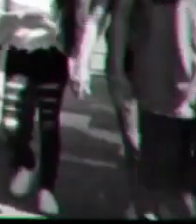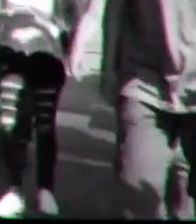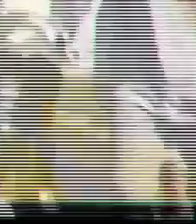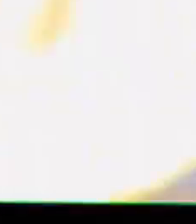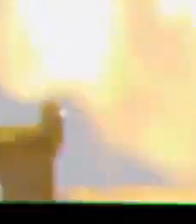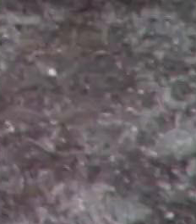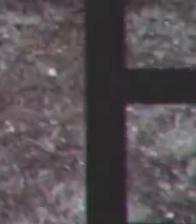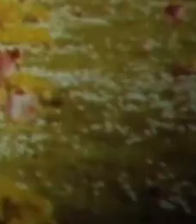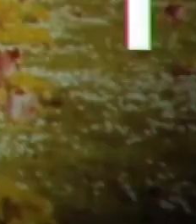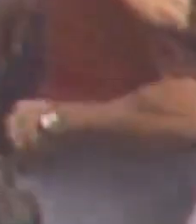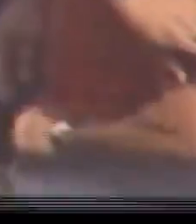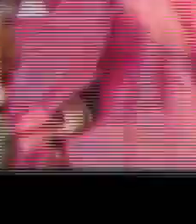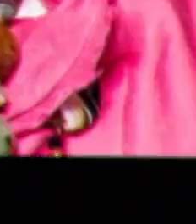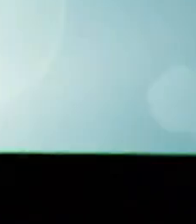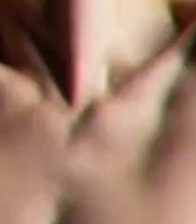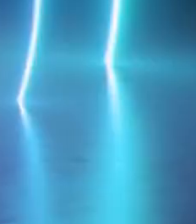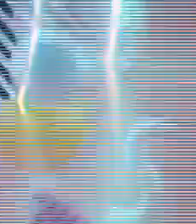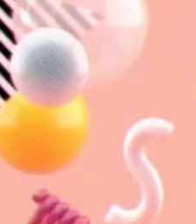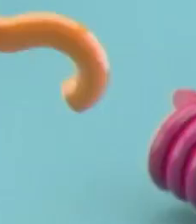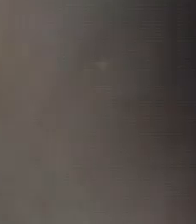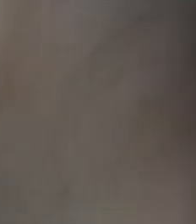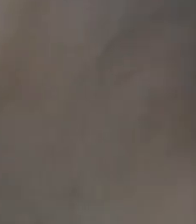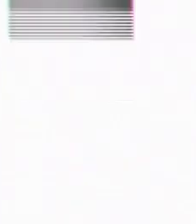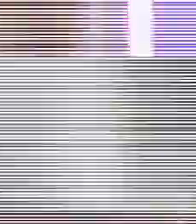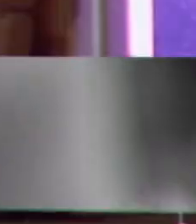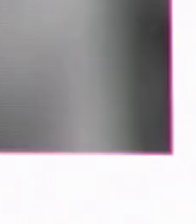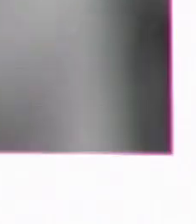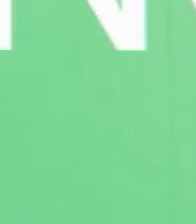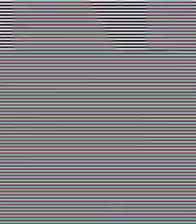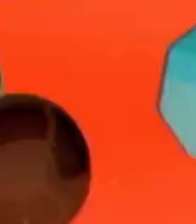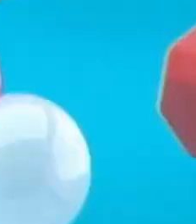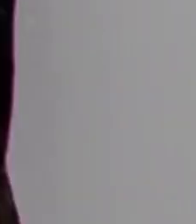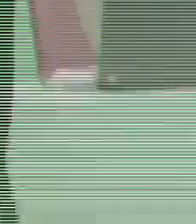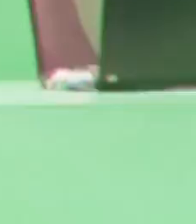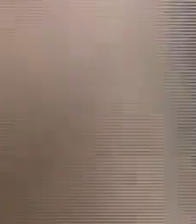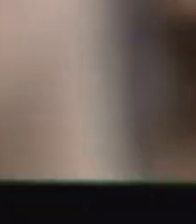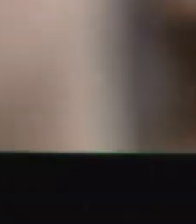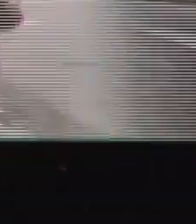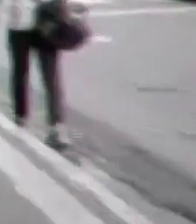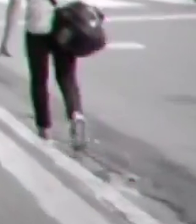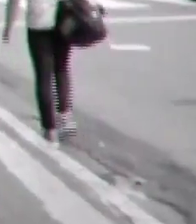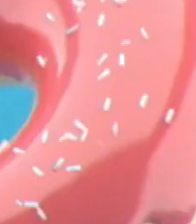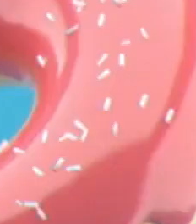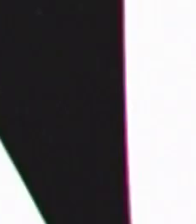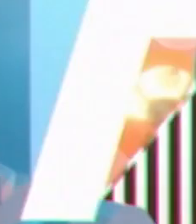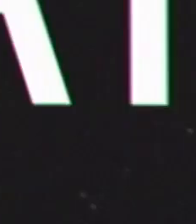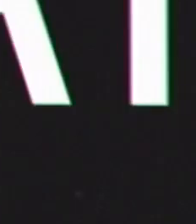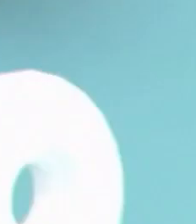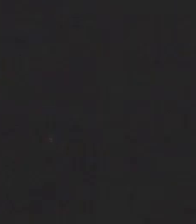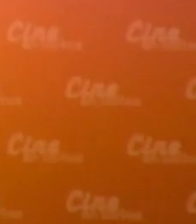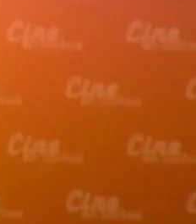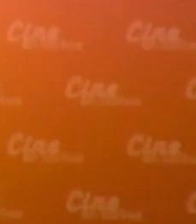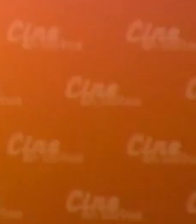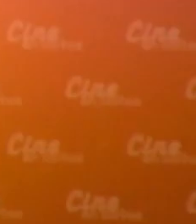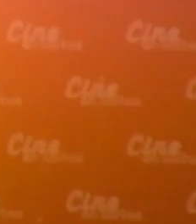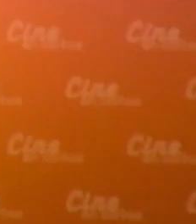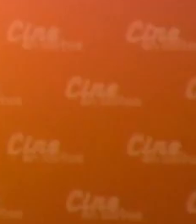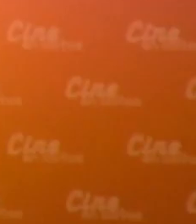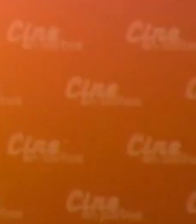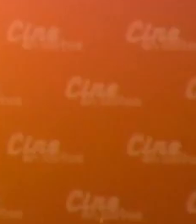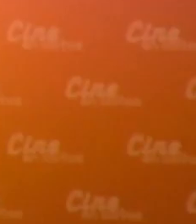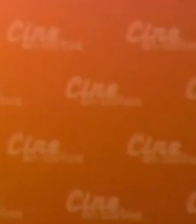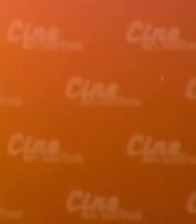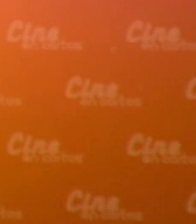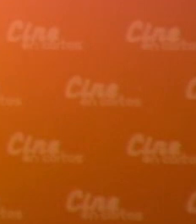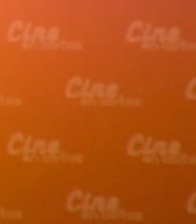Danza. Todo lo que hacen nuestros artistas nacionales en Cine en Cortos, los jueves